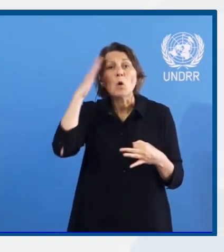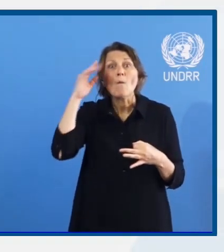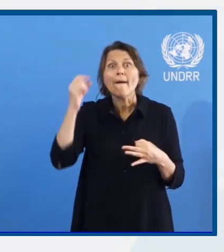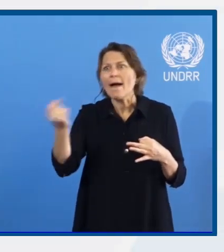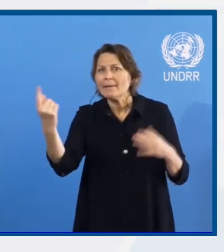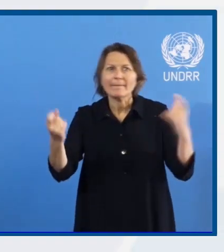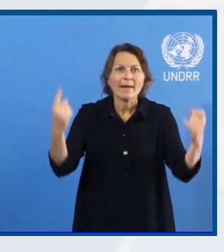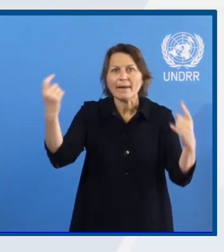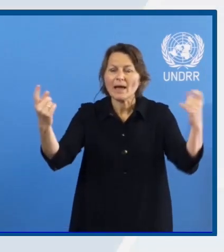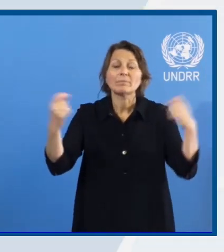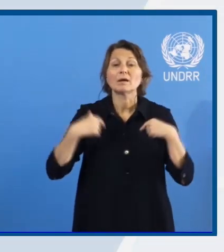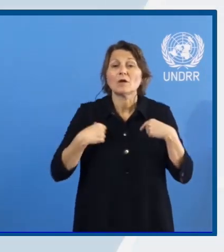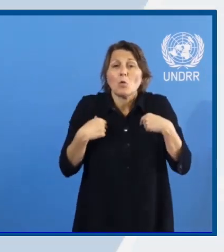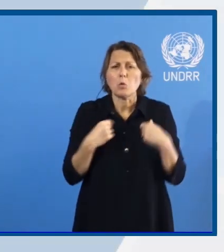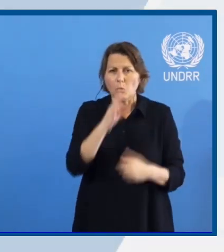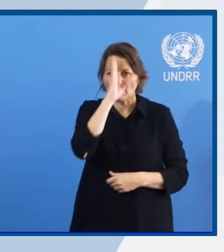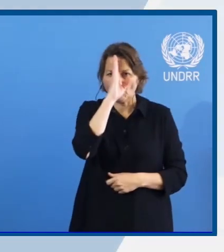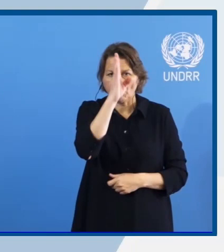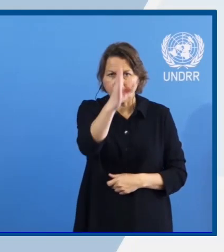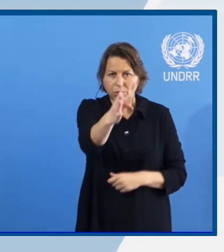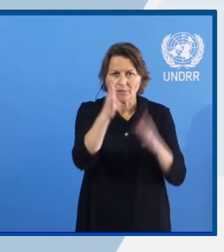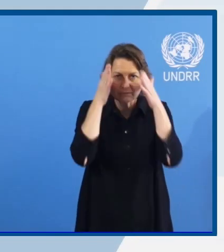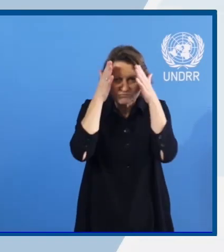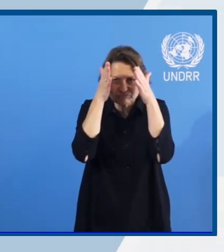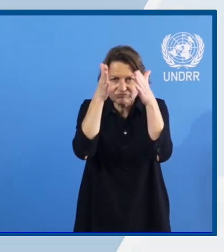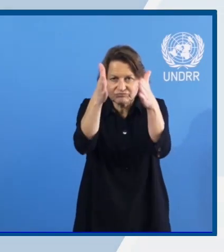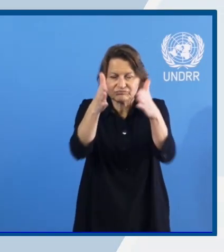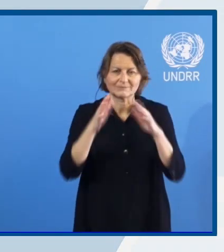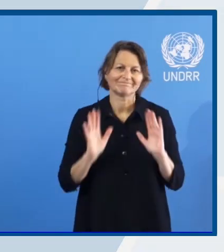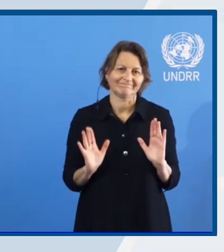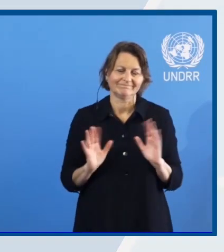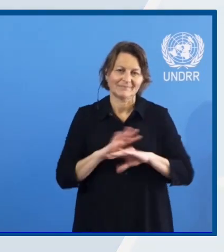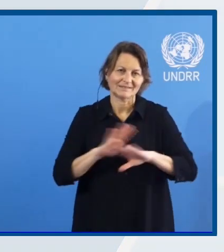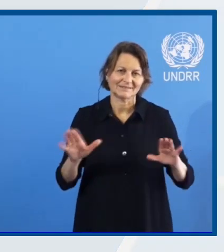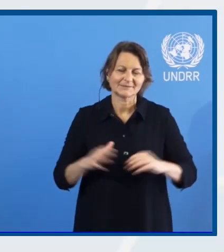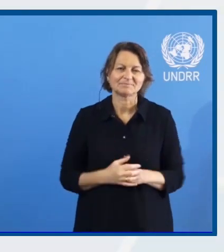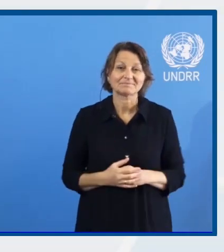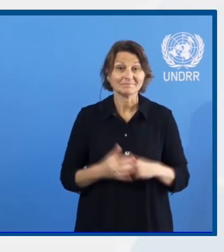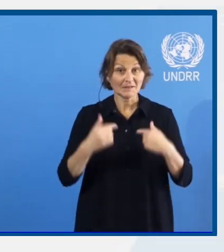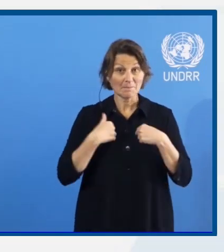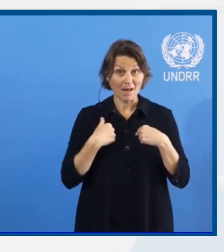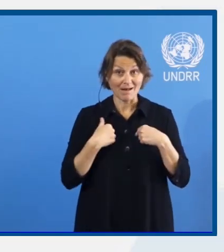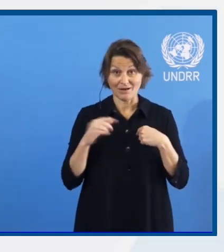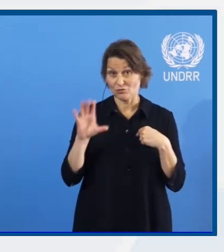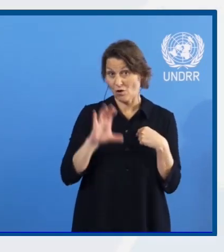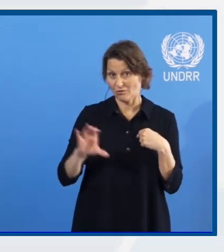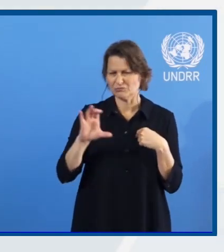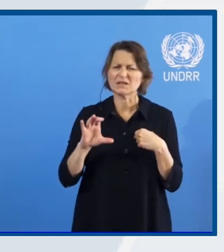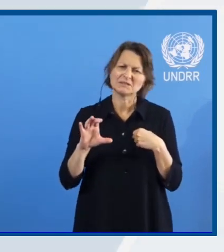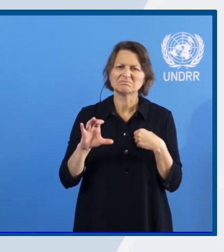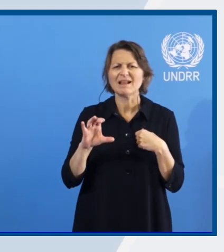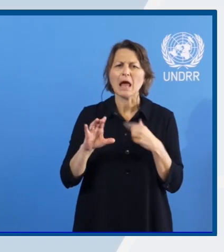país, un país en vías de desarrollo que aspira a ser un país de renta media con ciertas condiciones de bienestar,